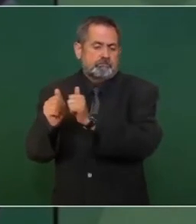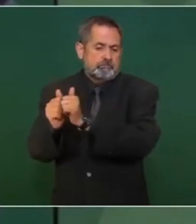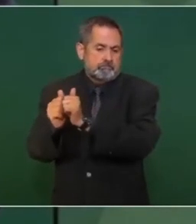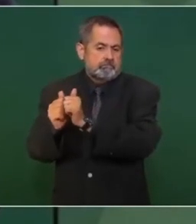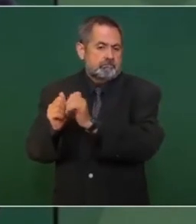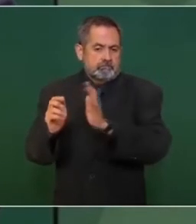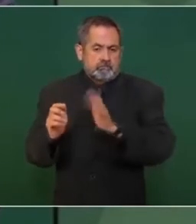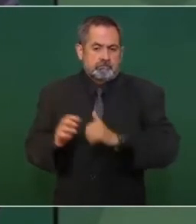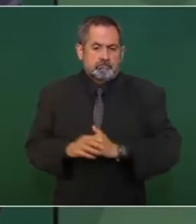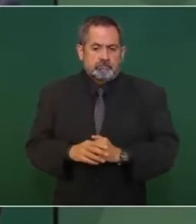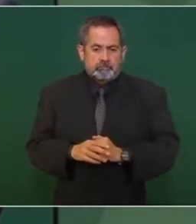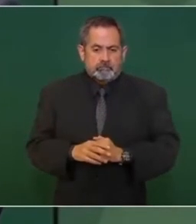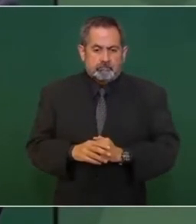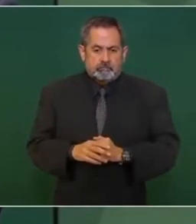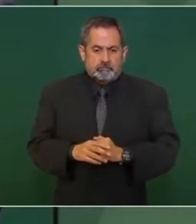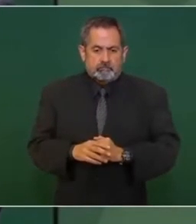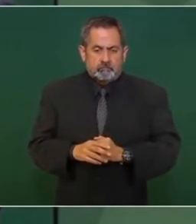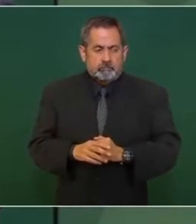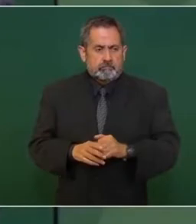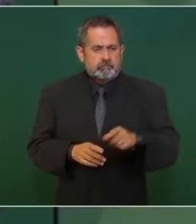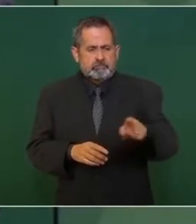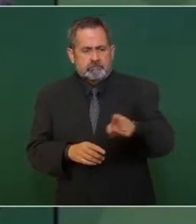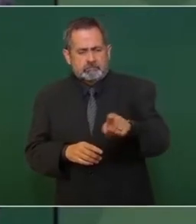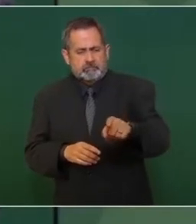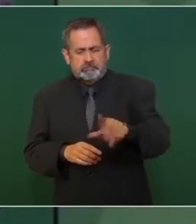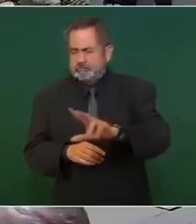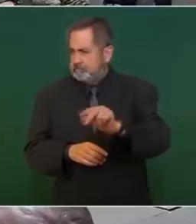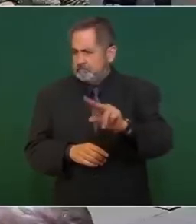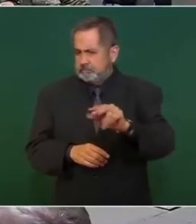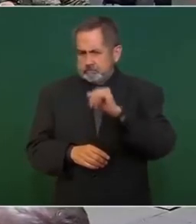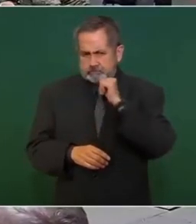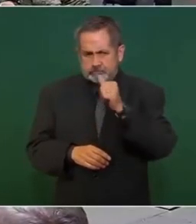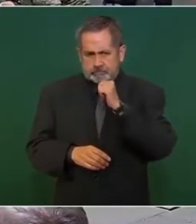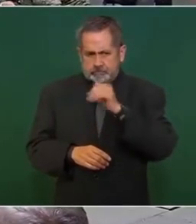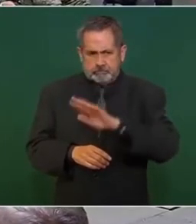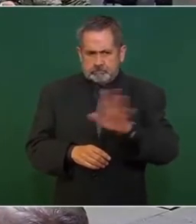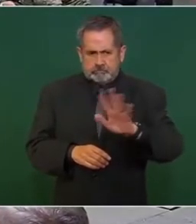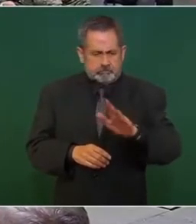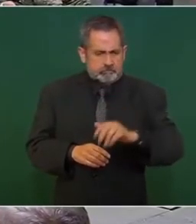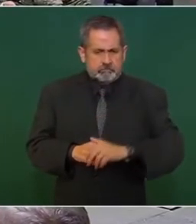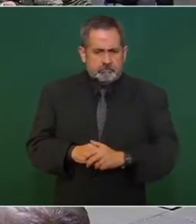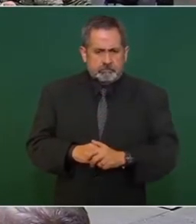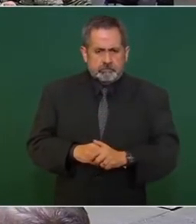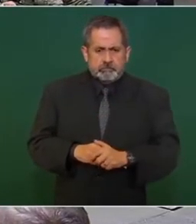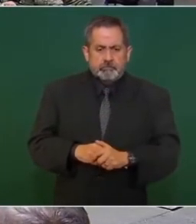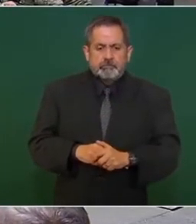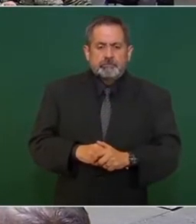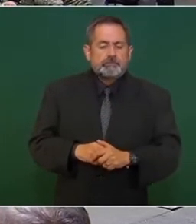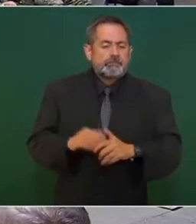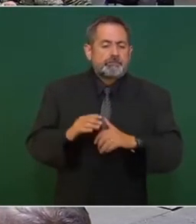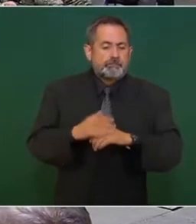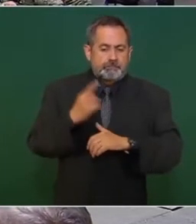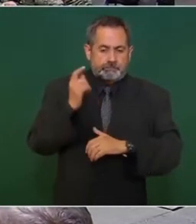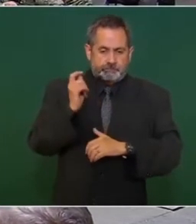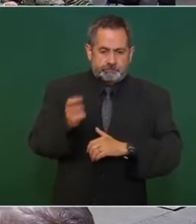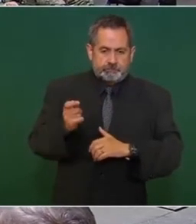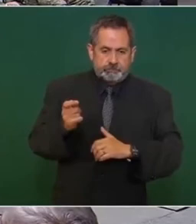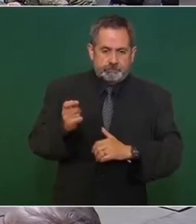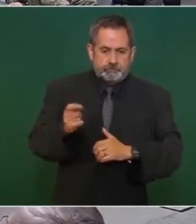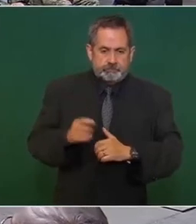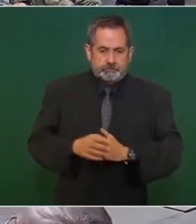No, nada, nada, nada, nada, nada más es porque